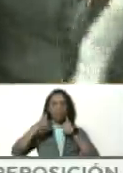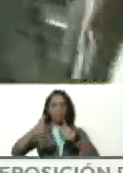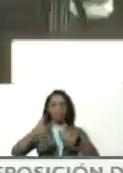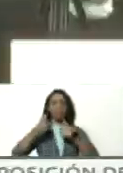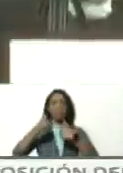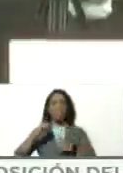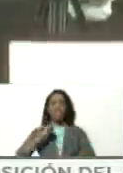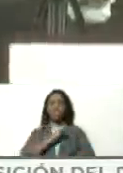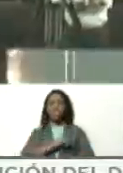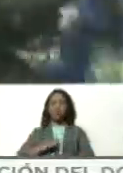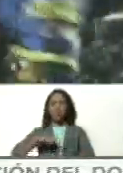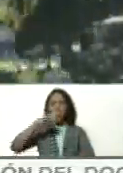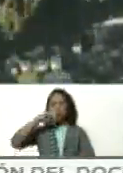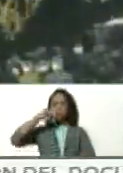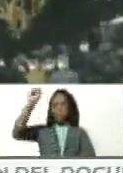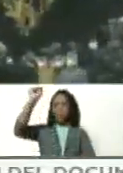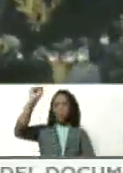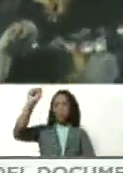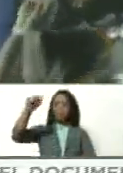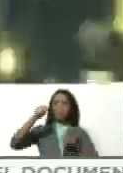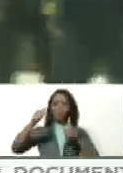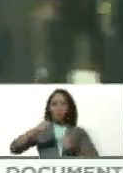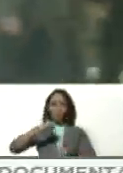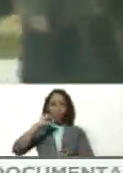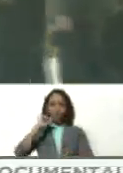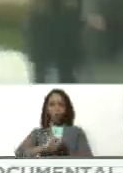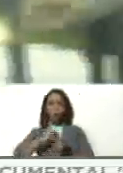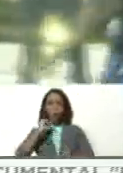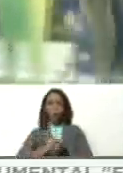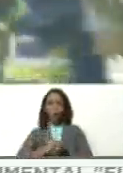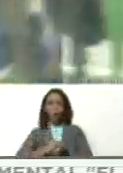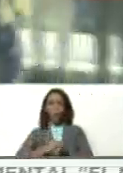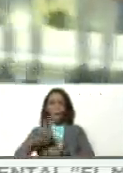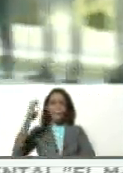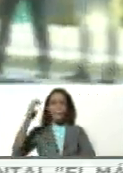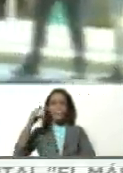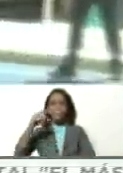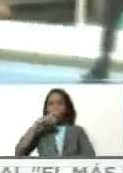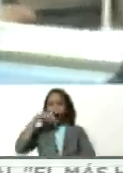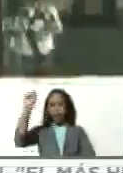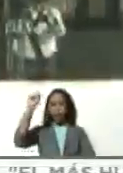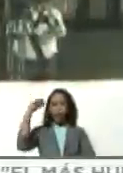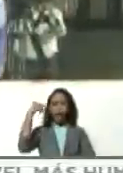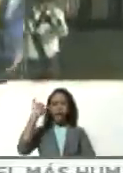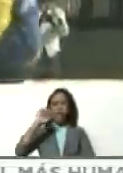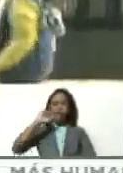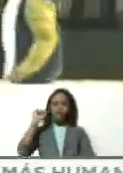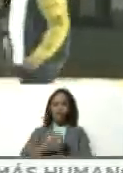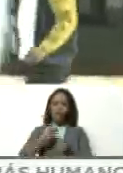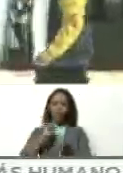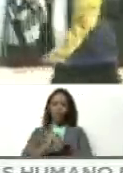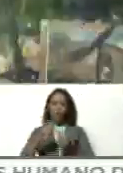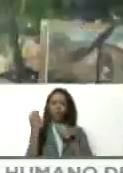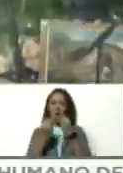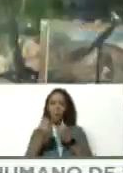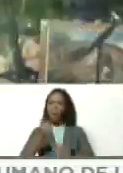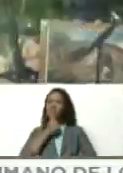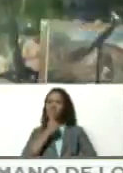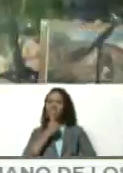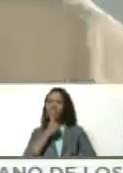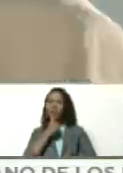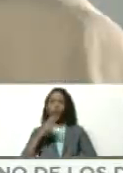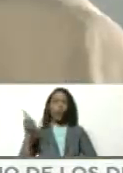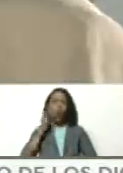Super Bigote lo que está es duro. Maduro lo que está es duro. ¿Como quién? Como